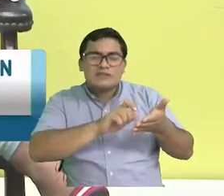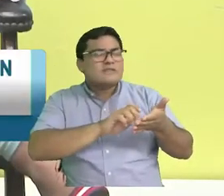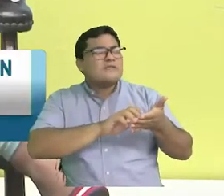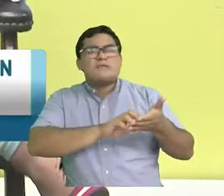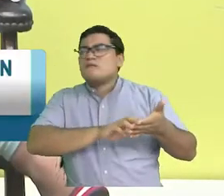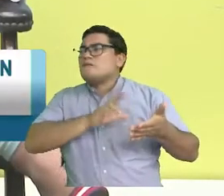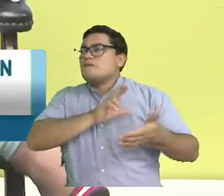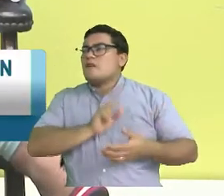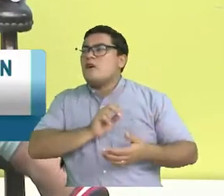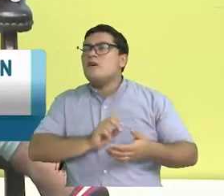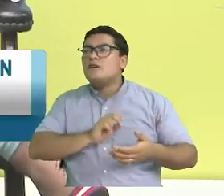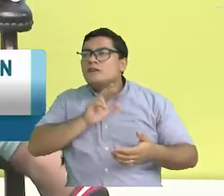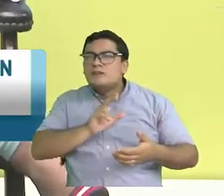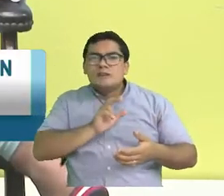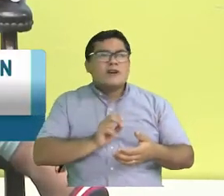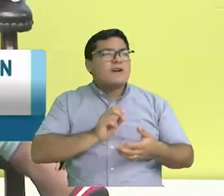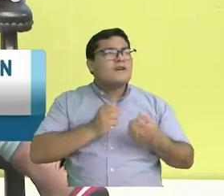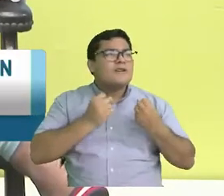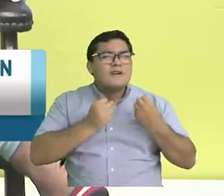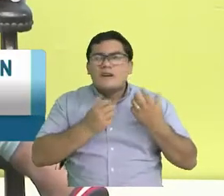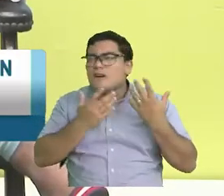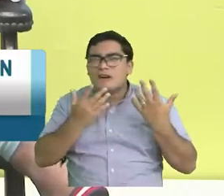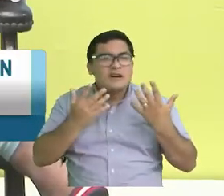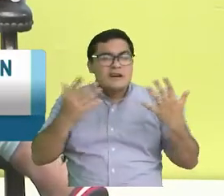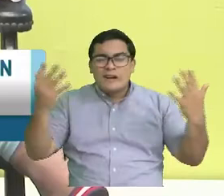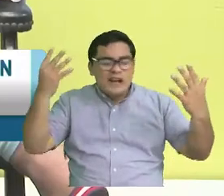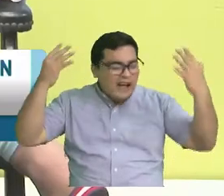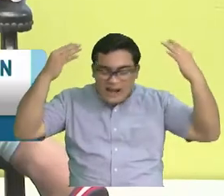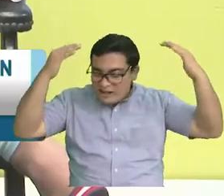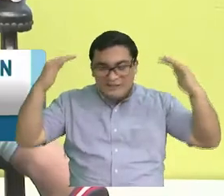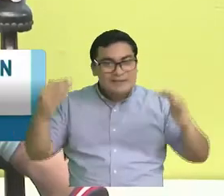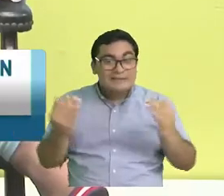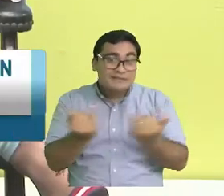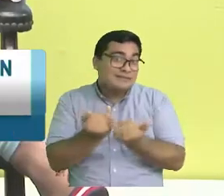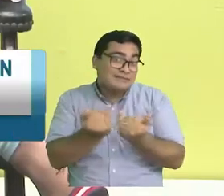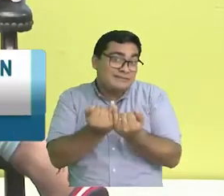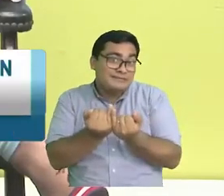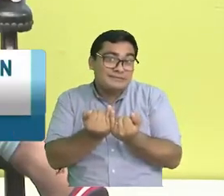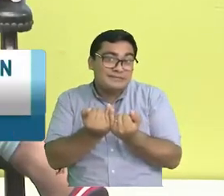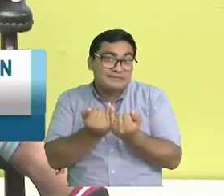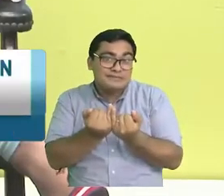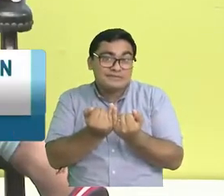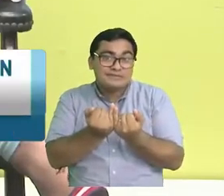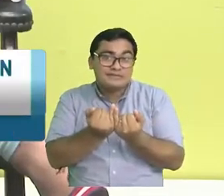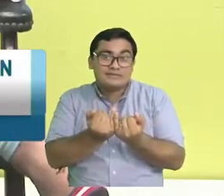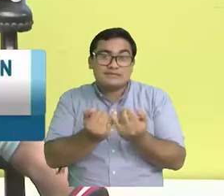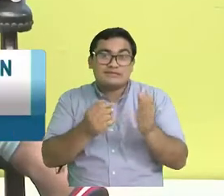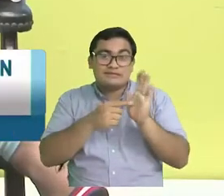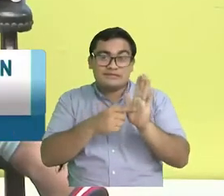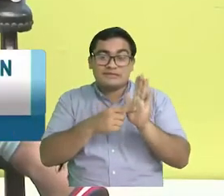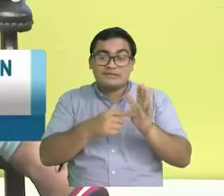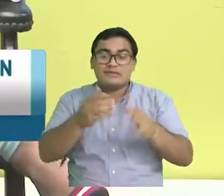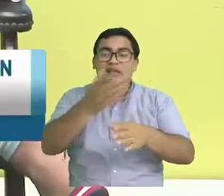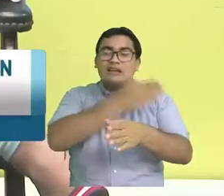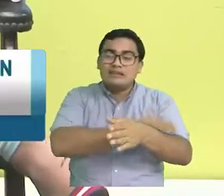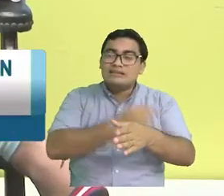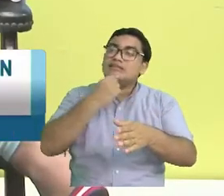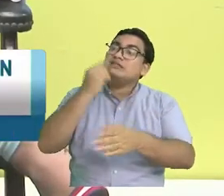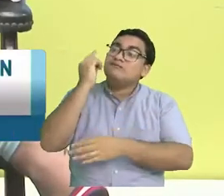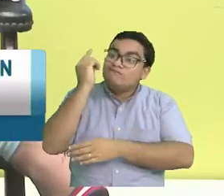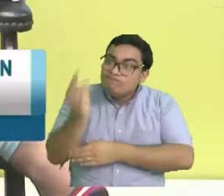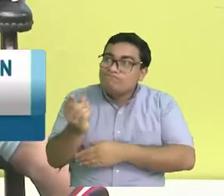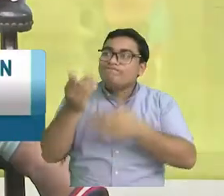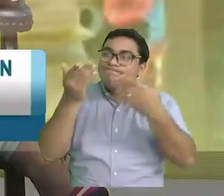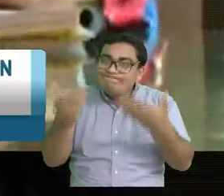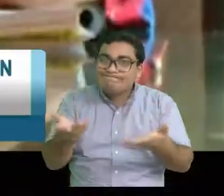repetir cosas, si son más grandes, que pasaron mucho tiempo antes, o cosas por las que ya se les llamó la atención antes, que